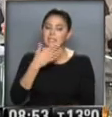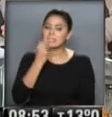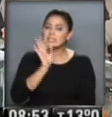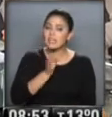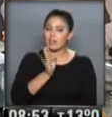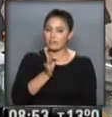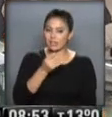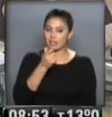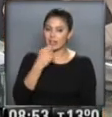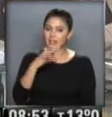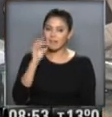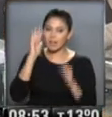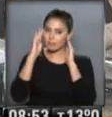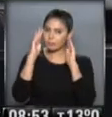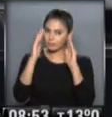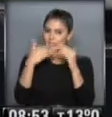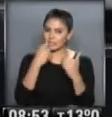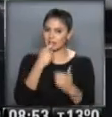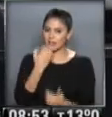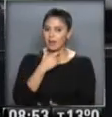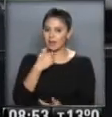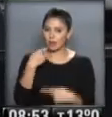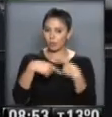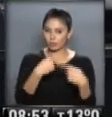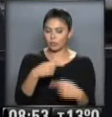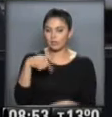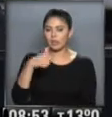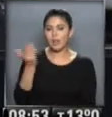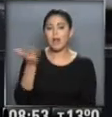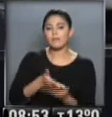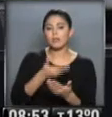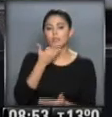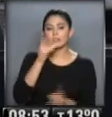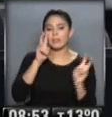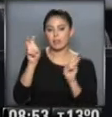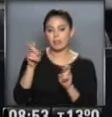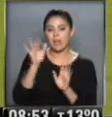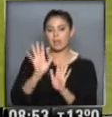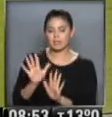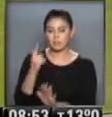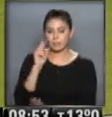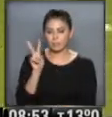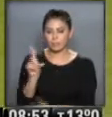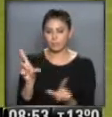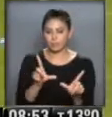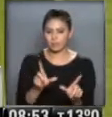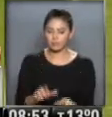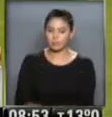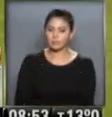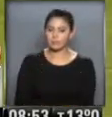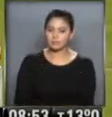su continuidad en el club. Luis Ubeldía, que habló justamente de este tema y de esta manera.